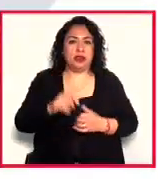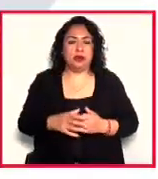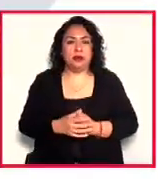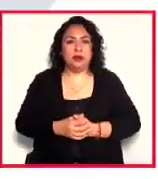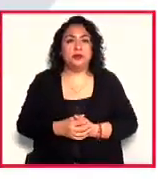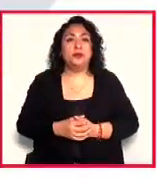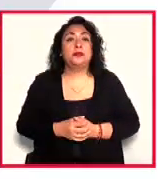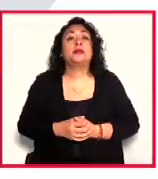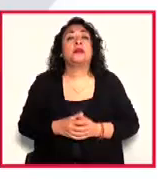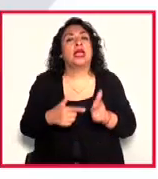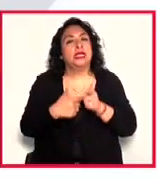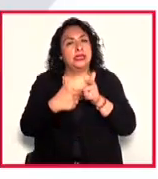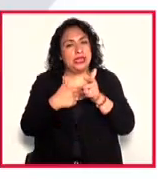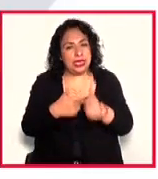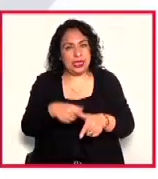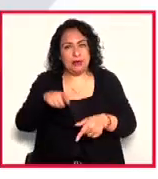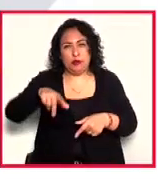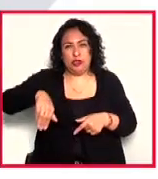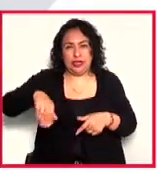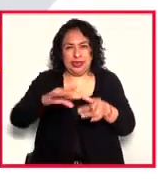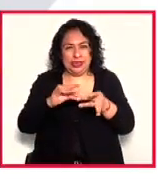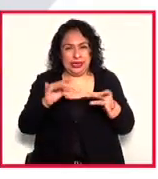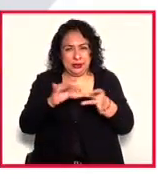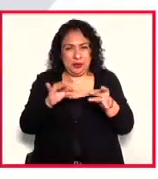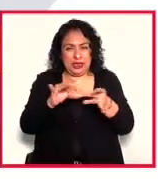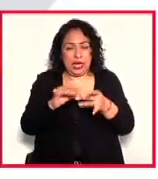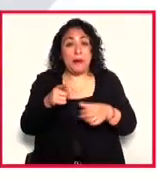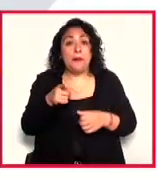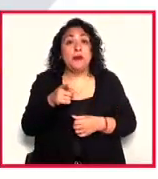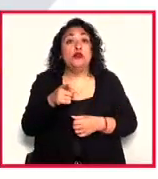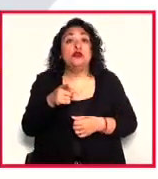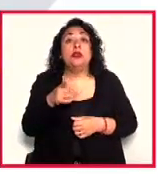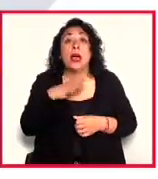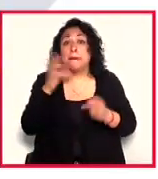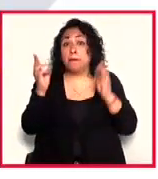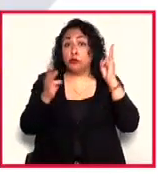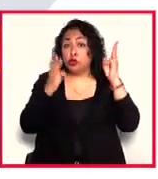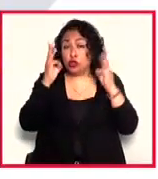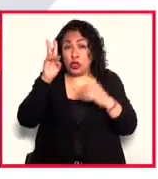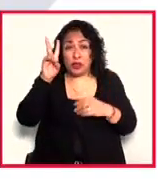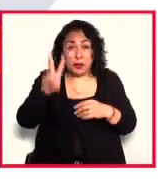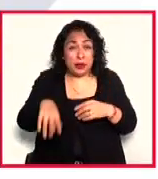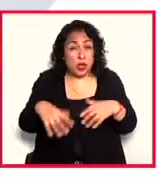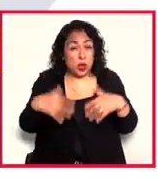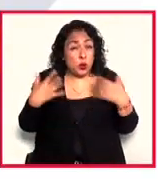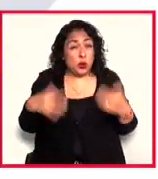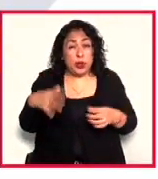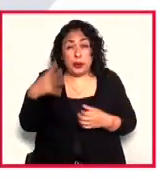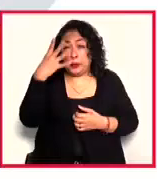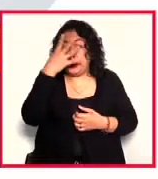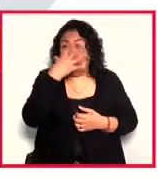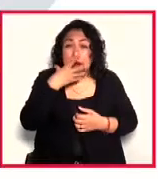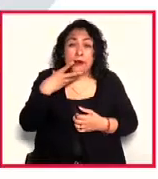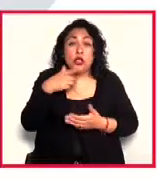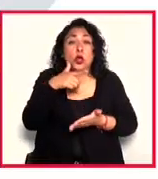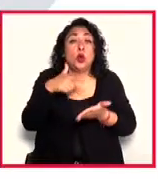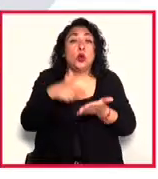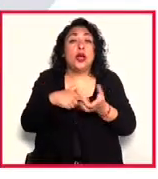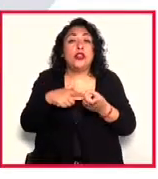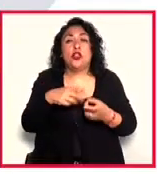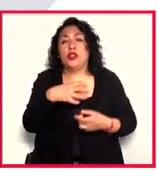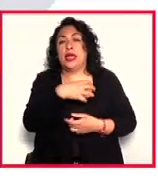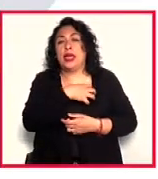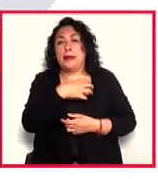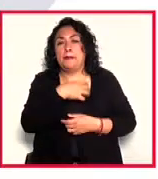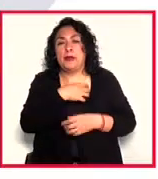Y bien, y continuamos con esto que les habíamos comentado hace un momento. Hay un museo que es verdaderamente bello, que se encuentra en la capital del